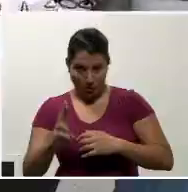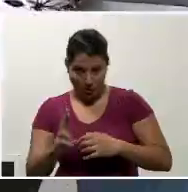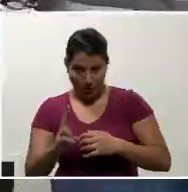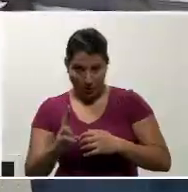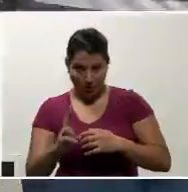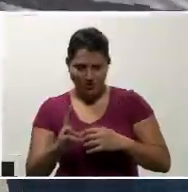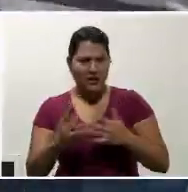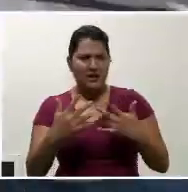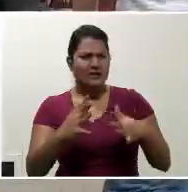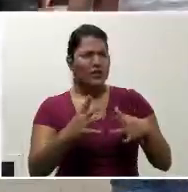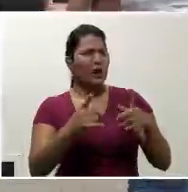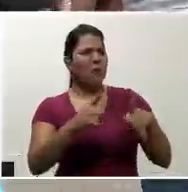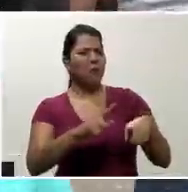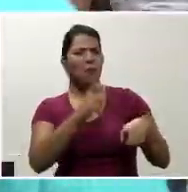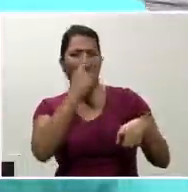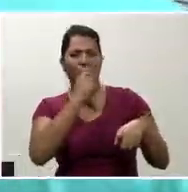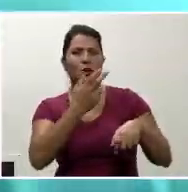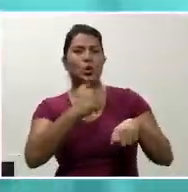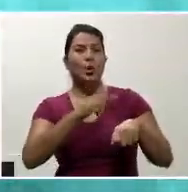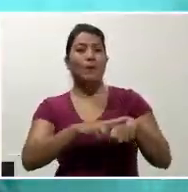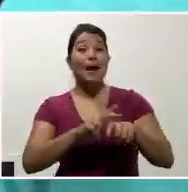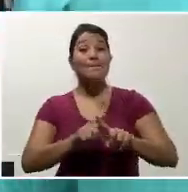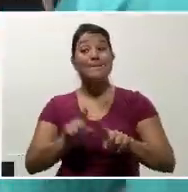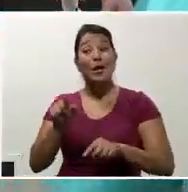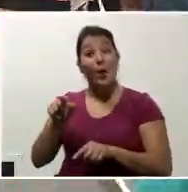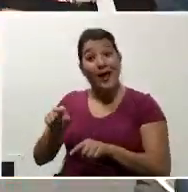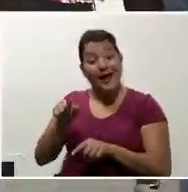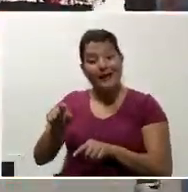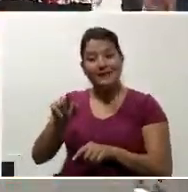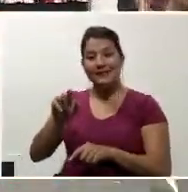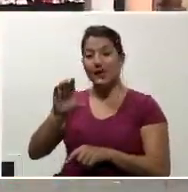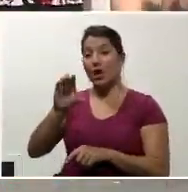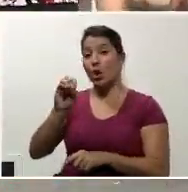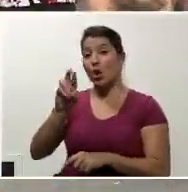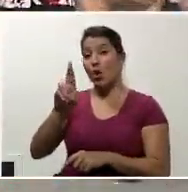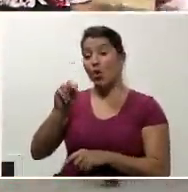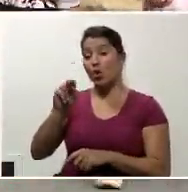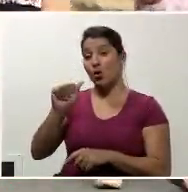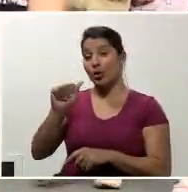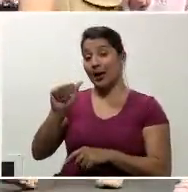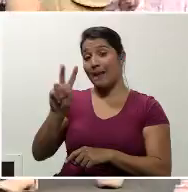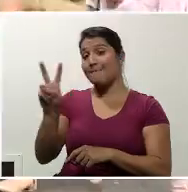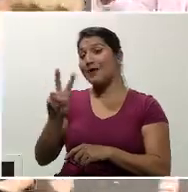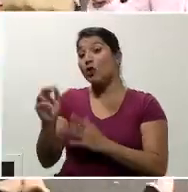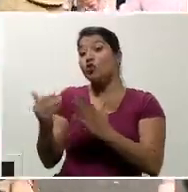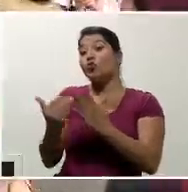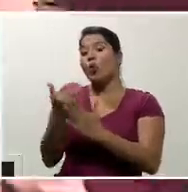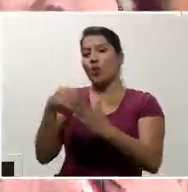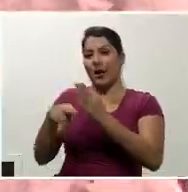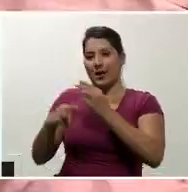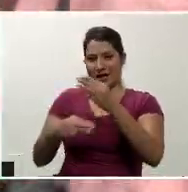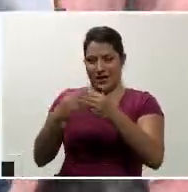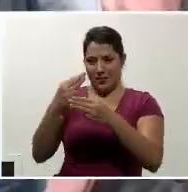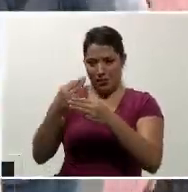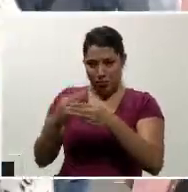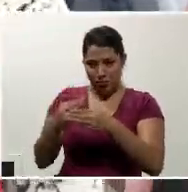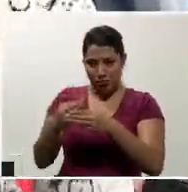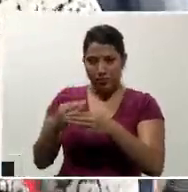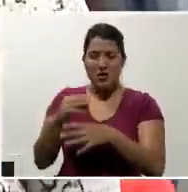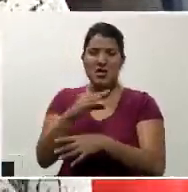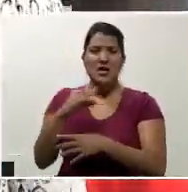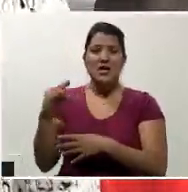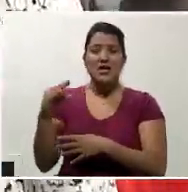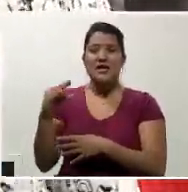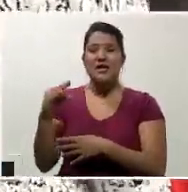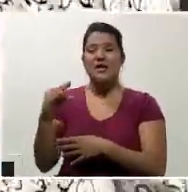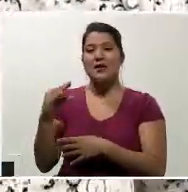nuevo coronavirus nunca ha estado en el mundo, nunca ha estado claramente, y a simple vista no